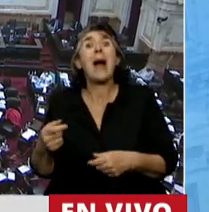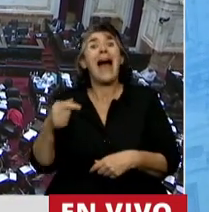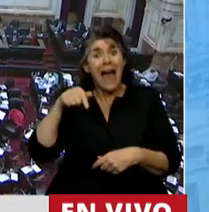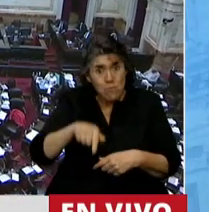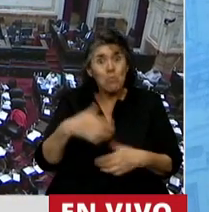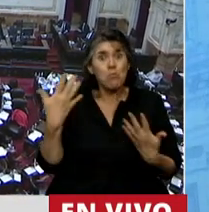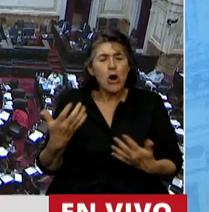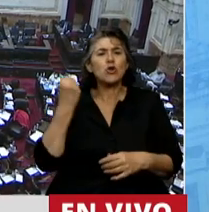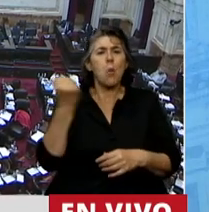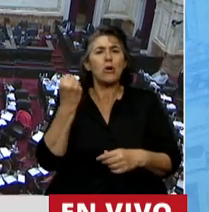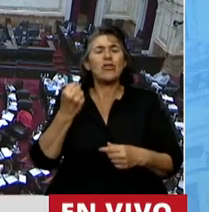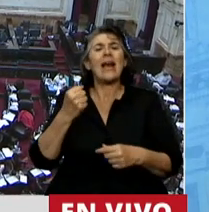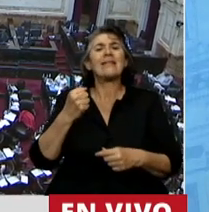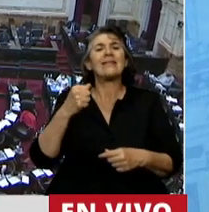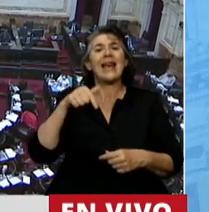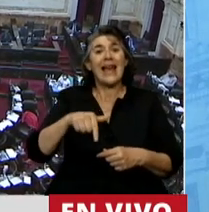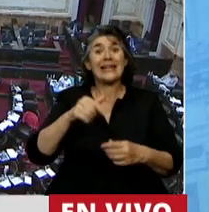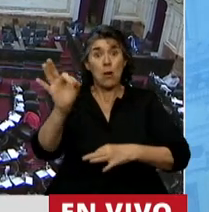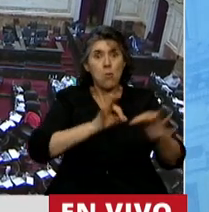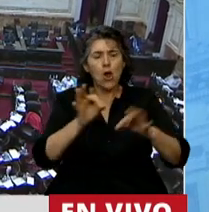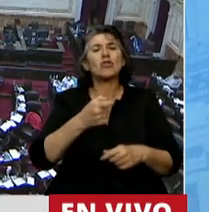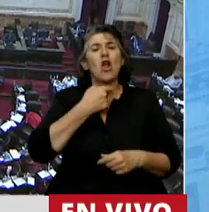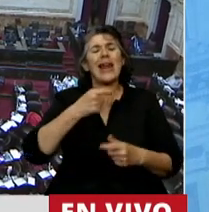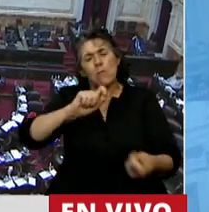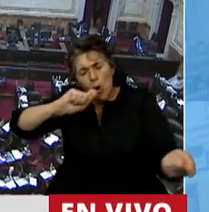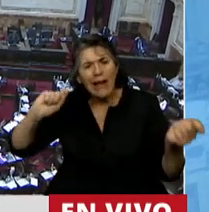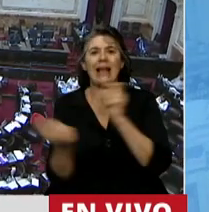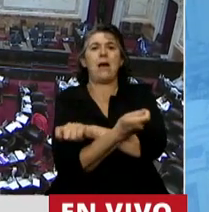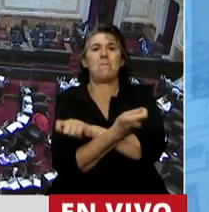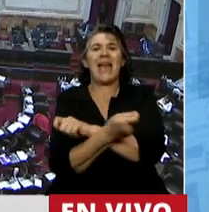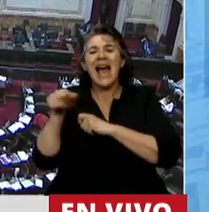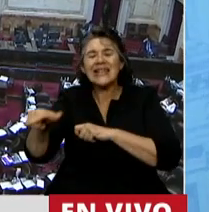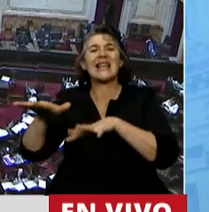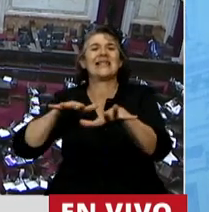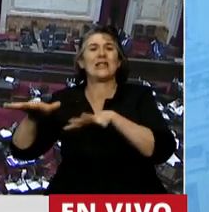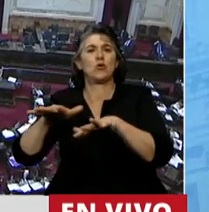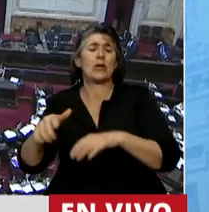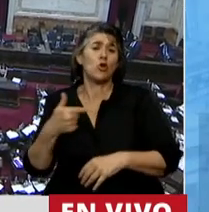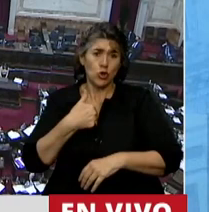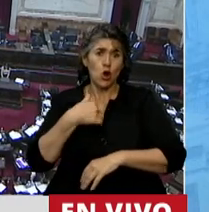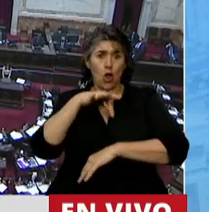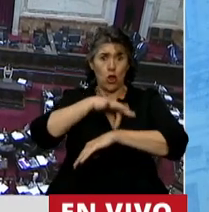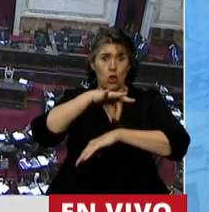revertir con este proyecto. Como médico,